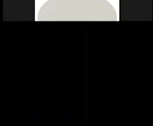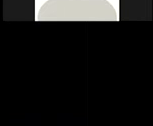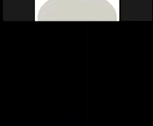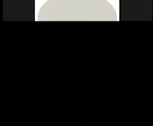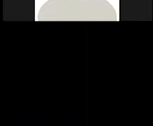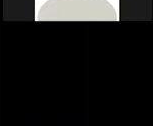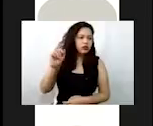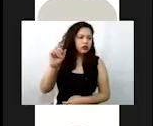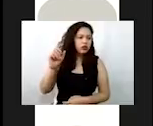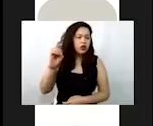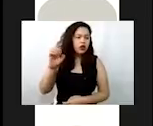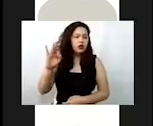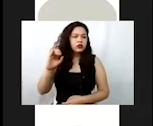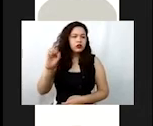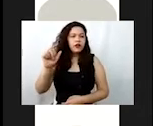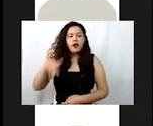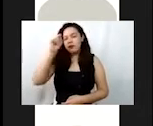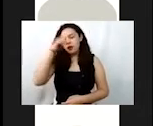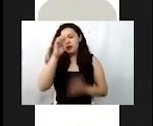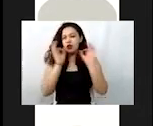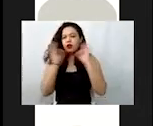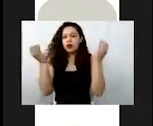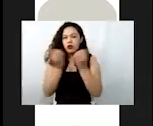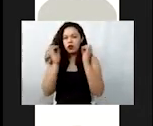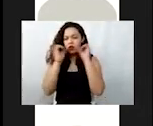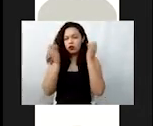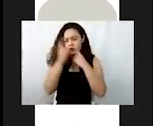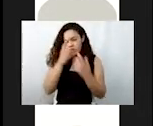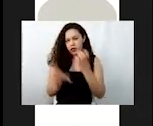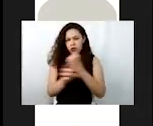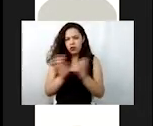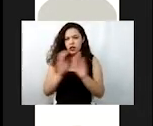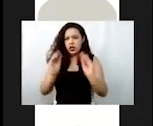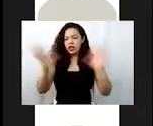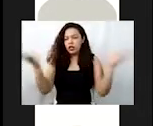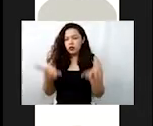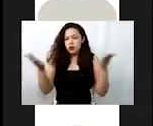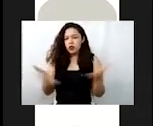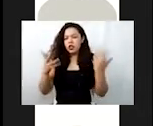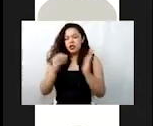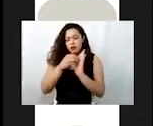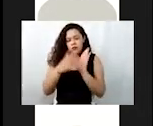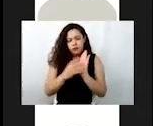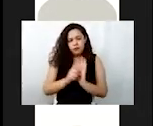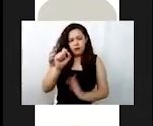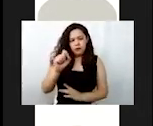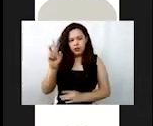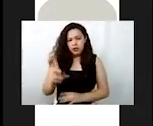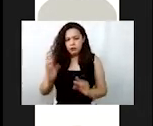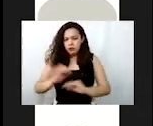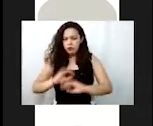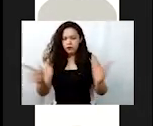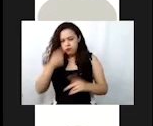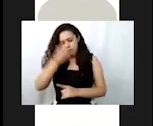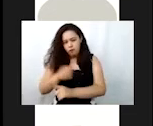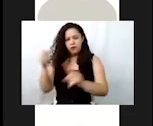tenido como organización en temas ambientales, pues insumos muy claros sobre qué se tiene que hacer frente a la Agenda 2030 con los objetivos